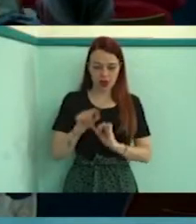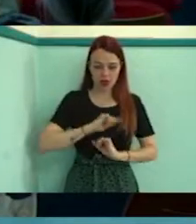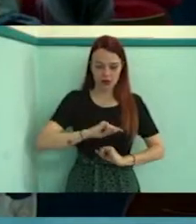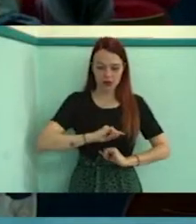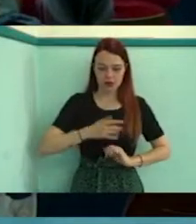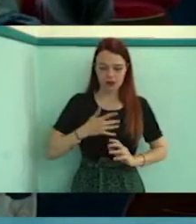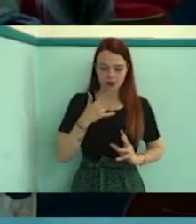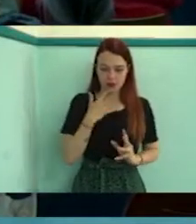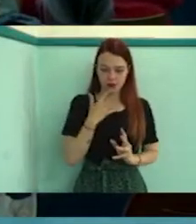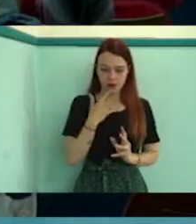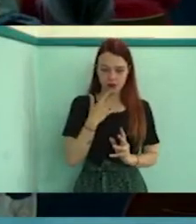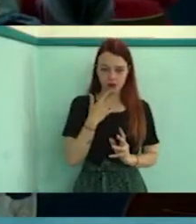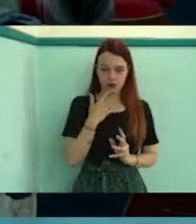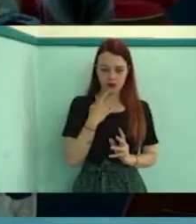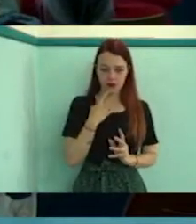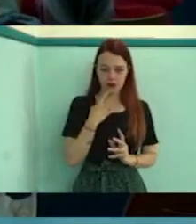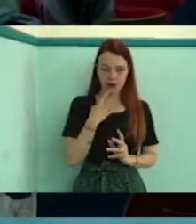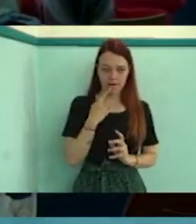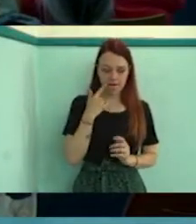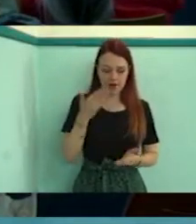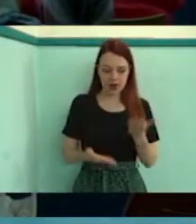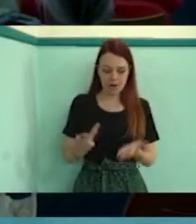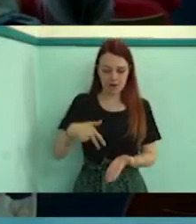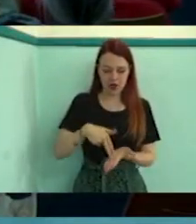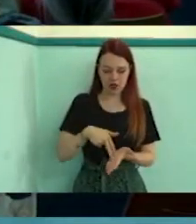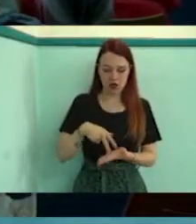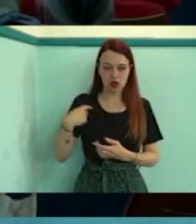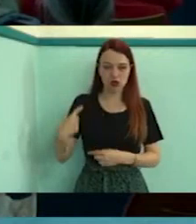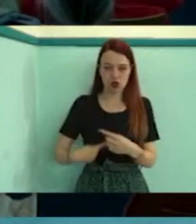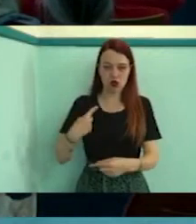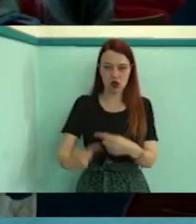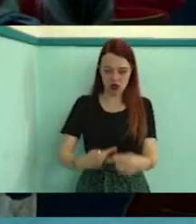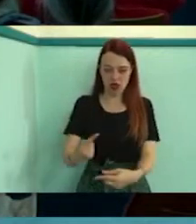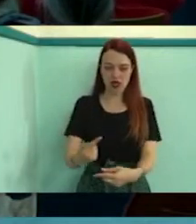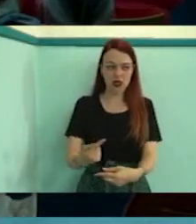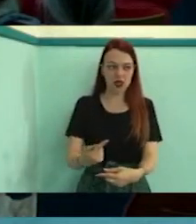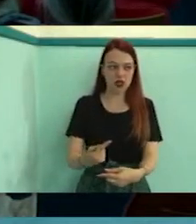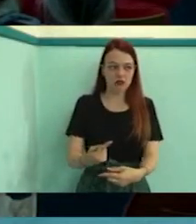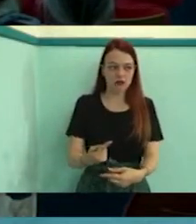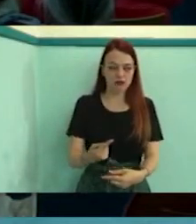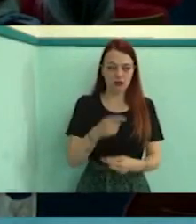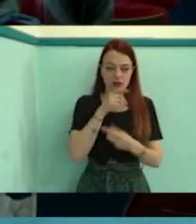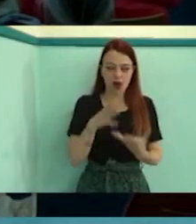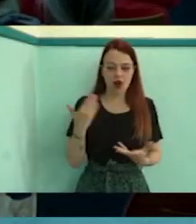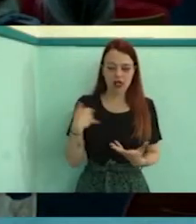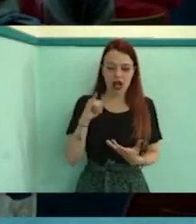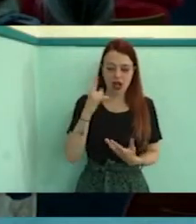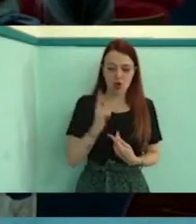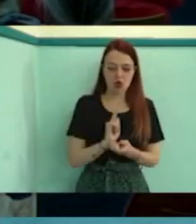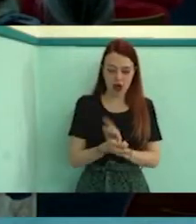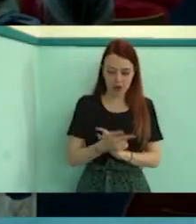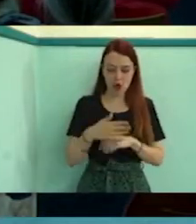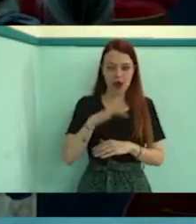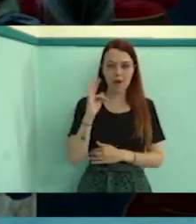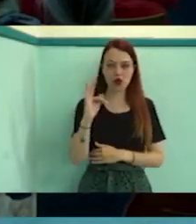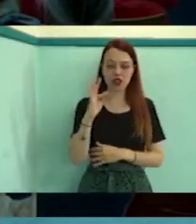ese rastro de me subo báscula todos los días vale lo que ahora hay un cambio a positivo y